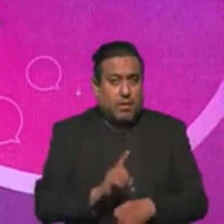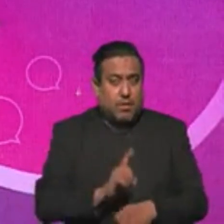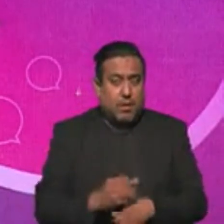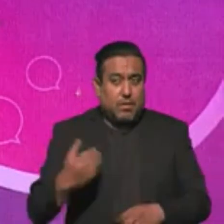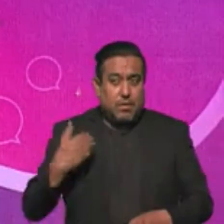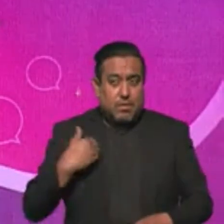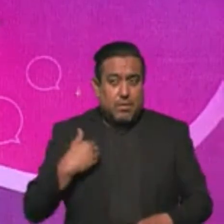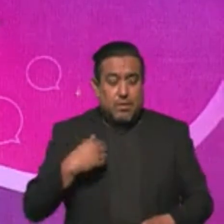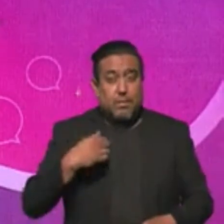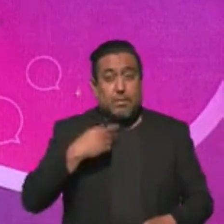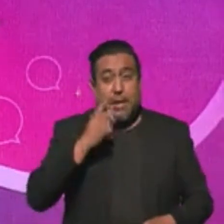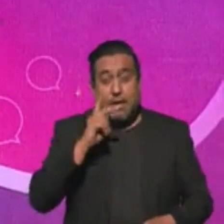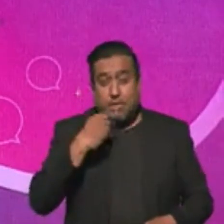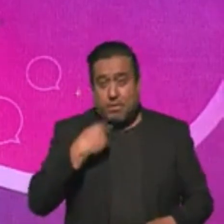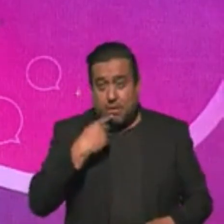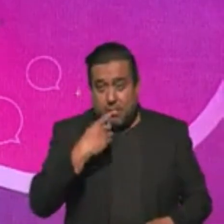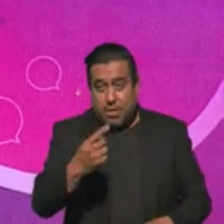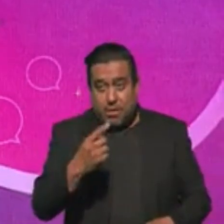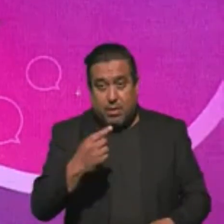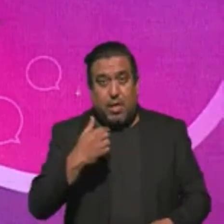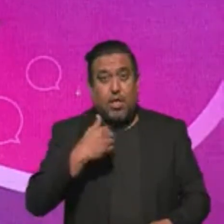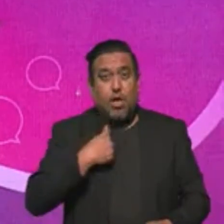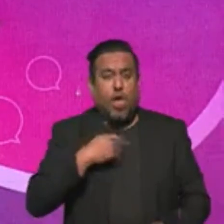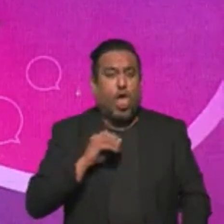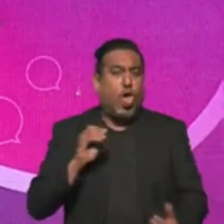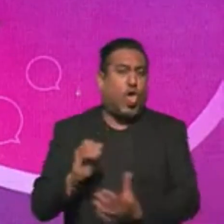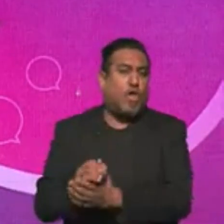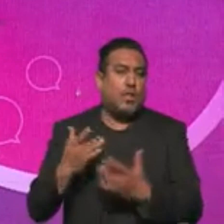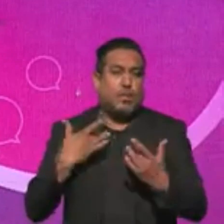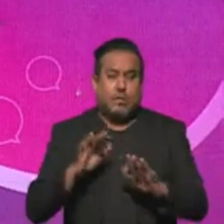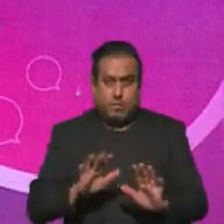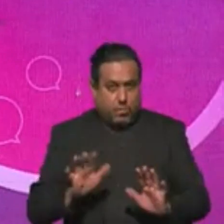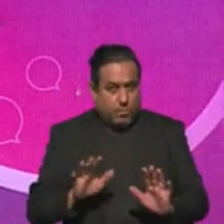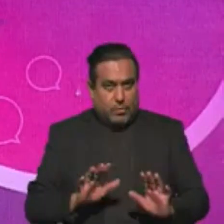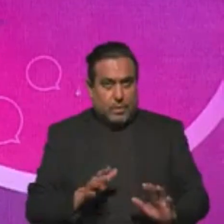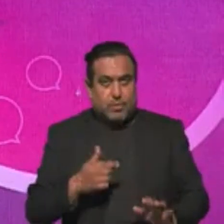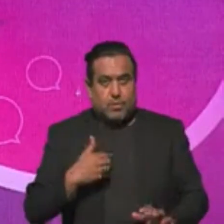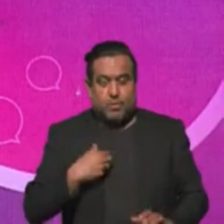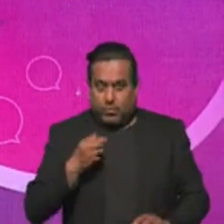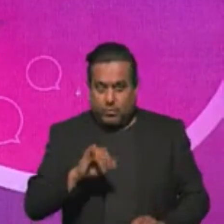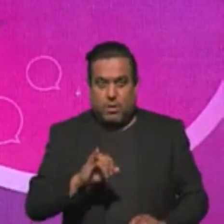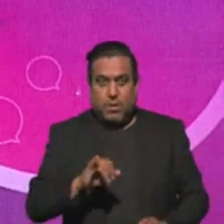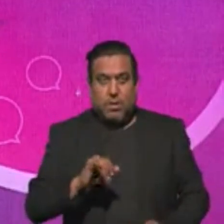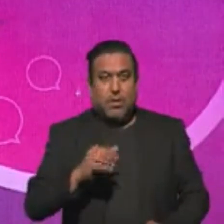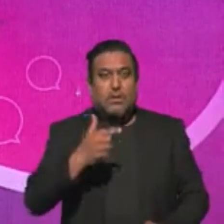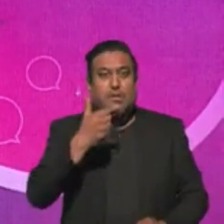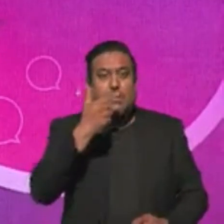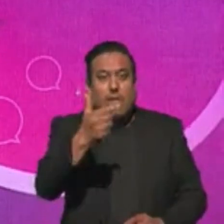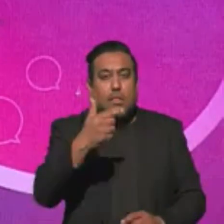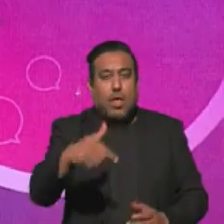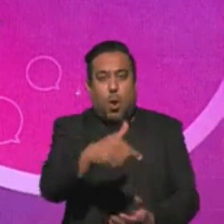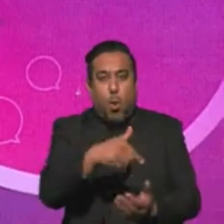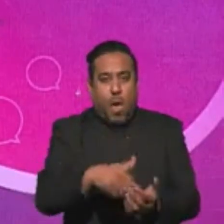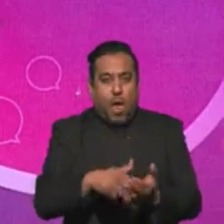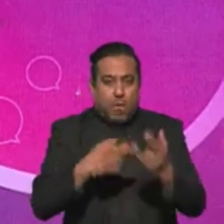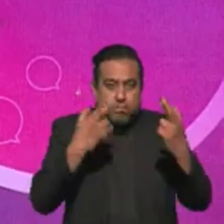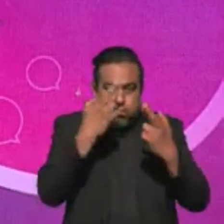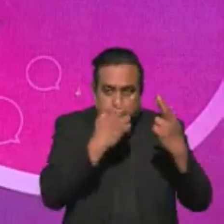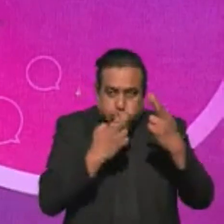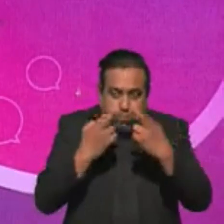y les reitero que no somos omisos ante ese tema tenemos siete centros de monitoreo